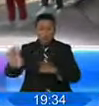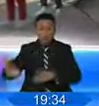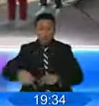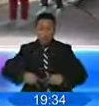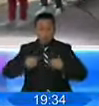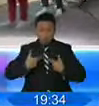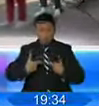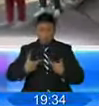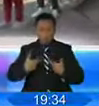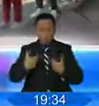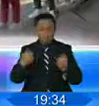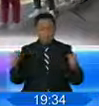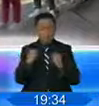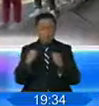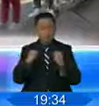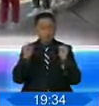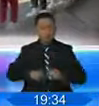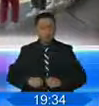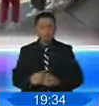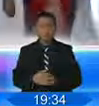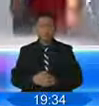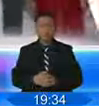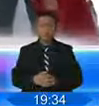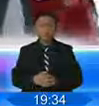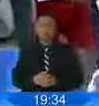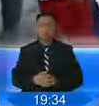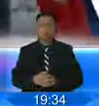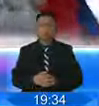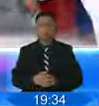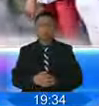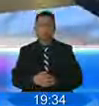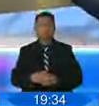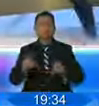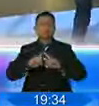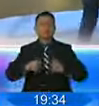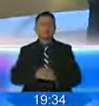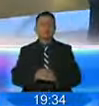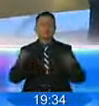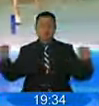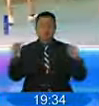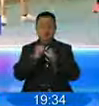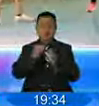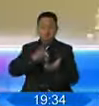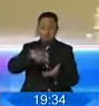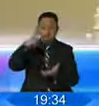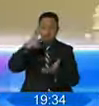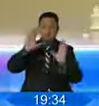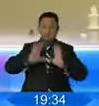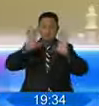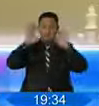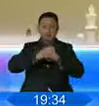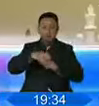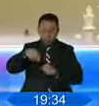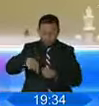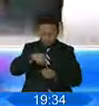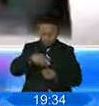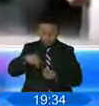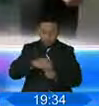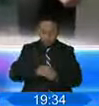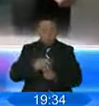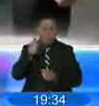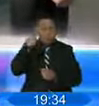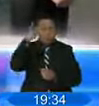educación física como para su vida o para cualquier deporte. La oferta es variada, gimnasia, salto, voleibol y ajedrez. Los padres de